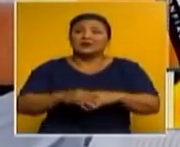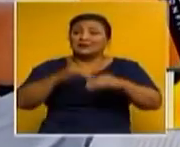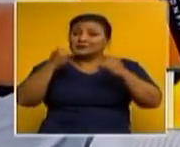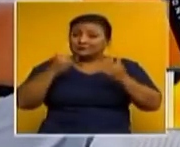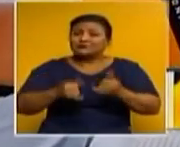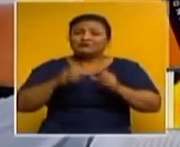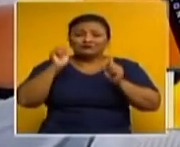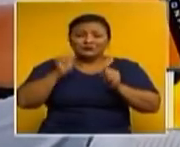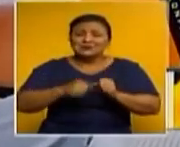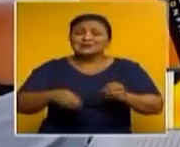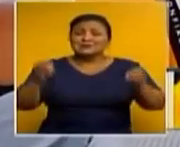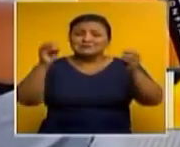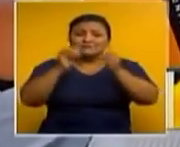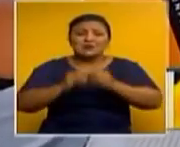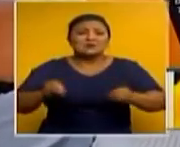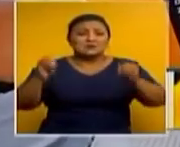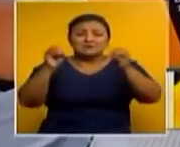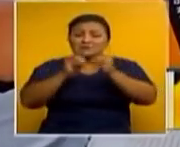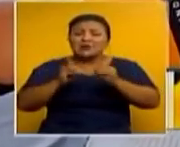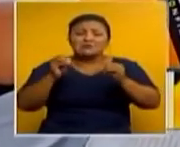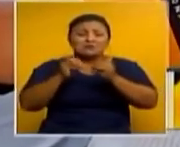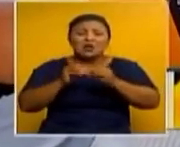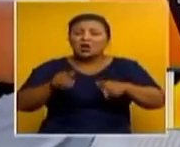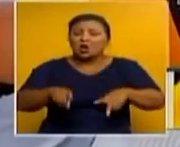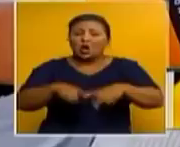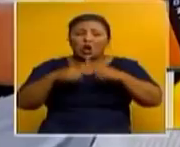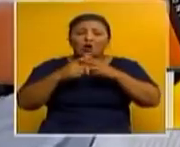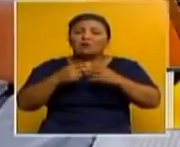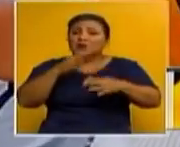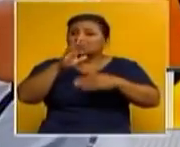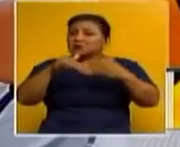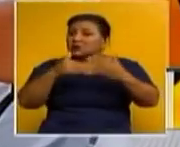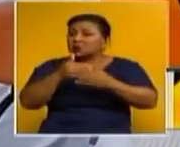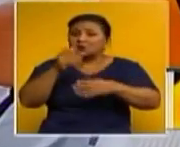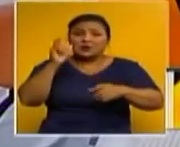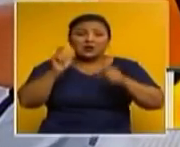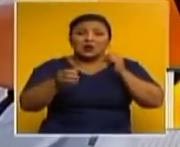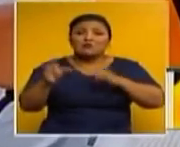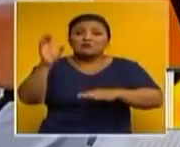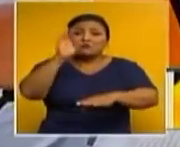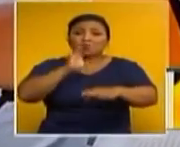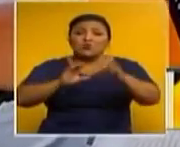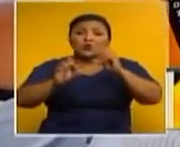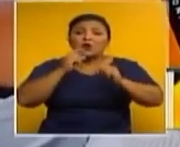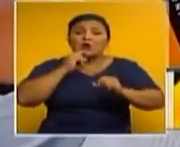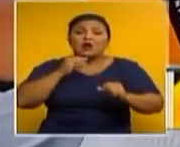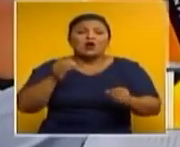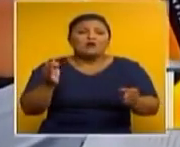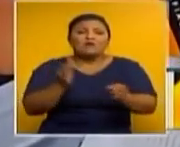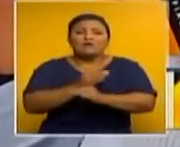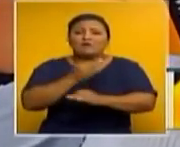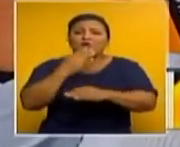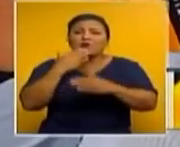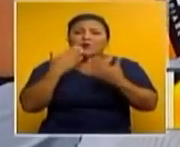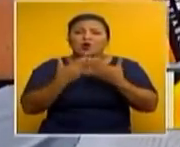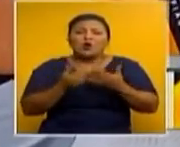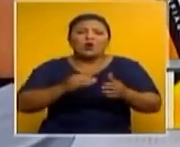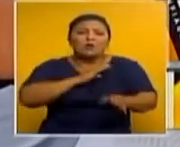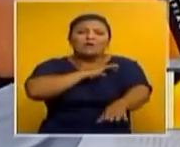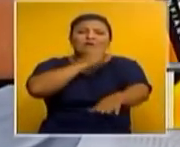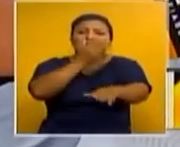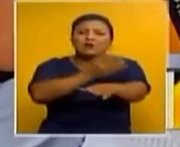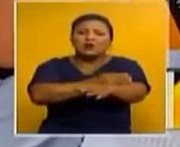coadyuvando, sumándonos a esta iniciativa del colectivo ciudadano, buscar una forma de fortalecer